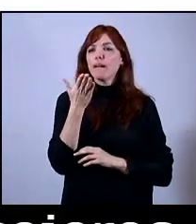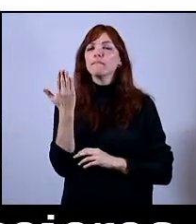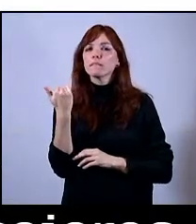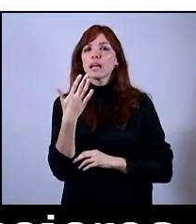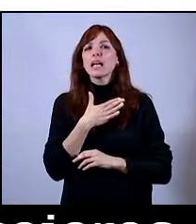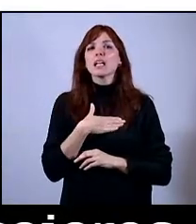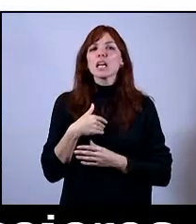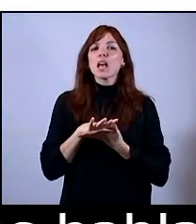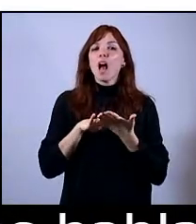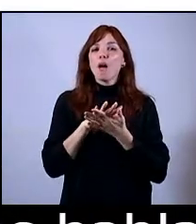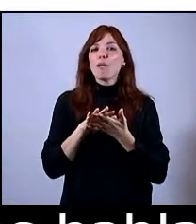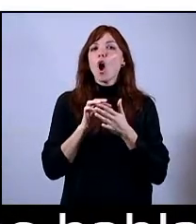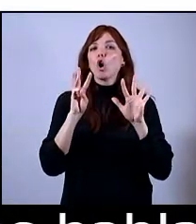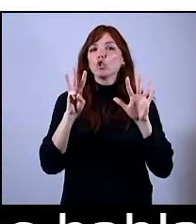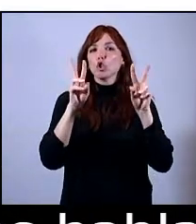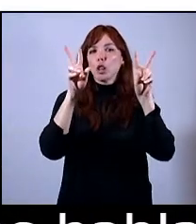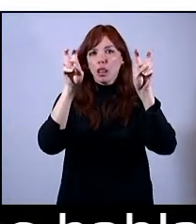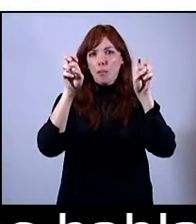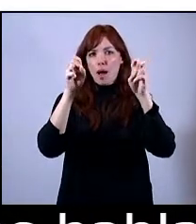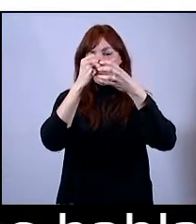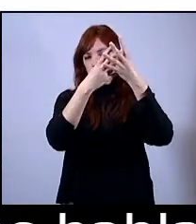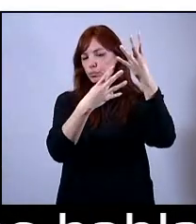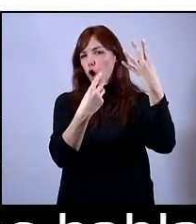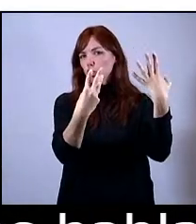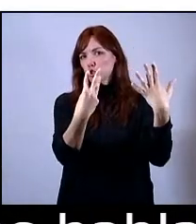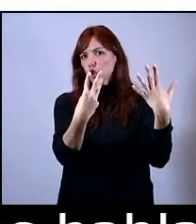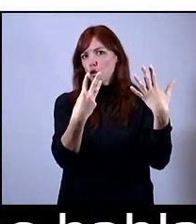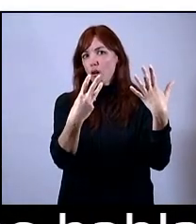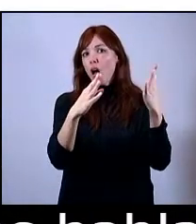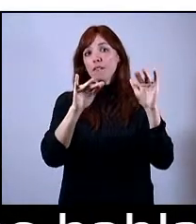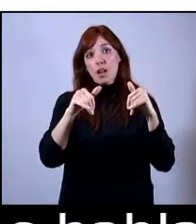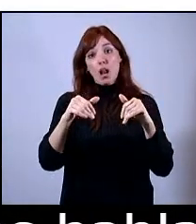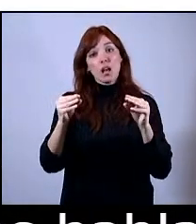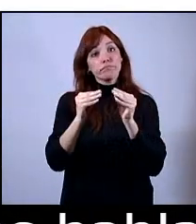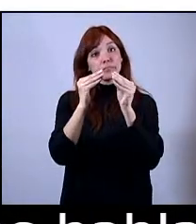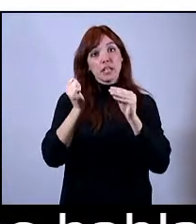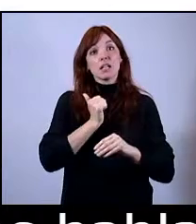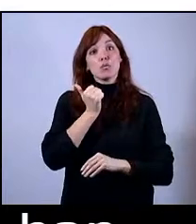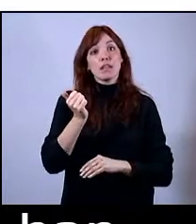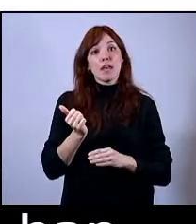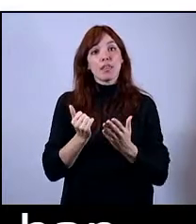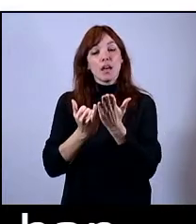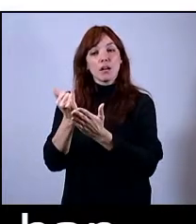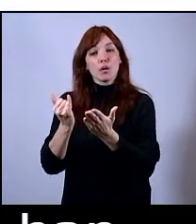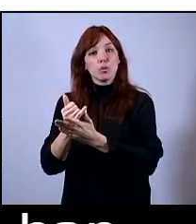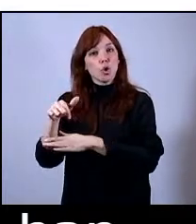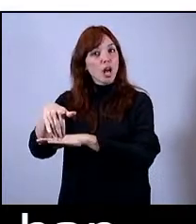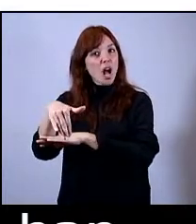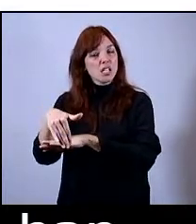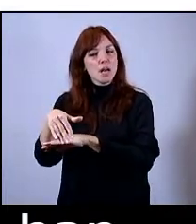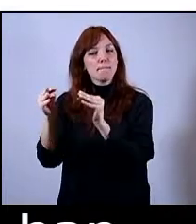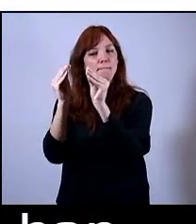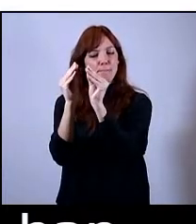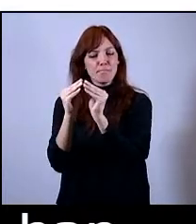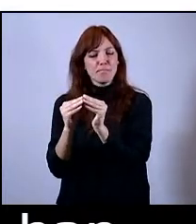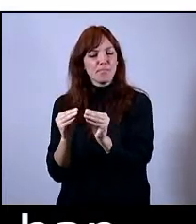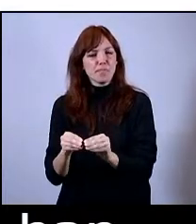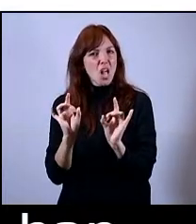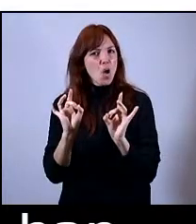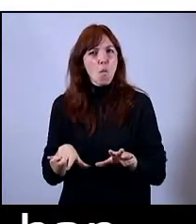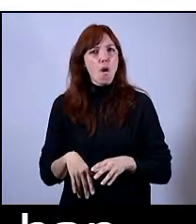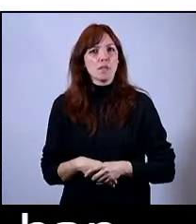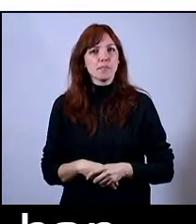8 puntos que casualmente luego han sido los que han reivindicado los agricultores en la calle, ¿no? Esa conferencia